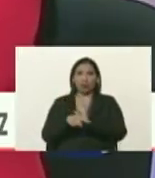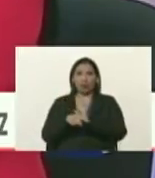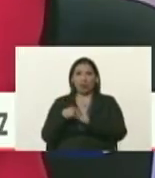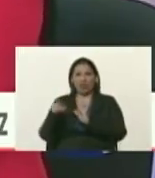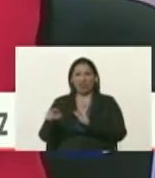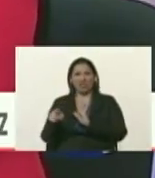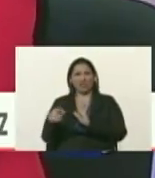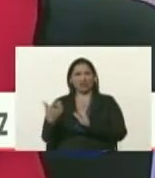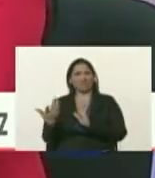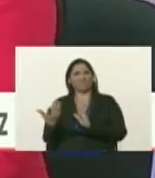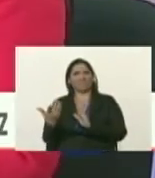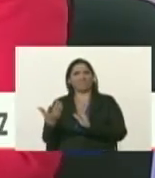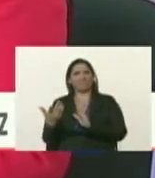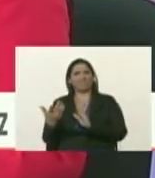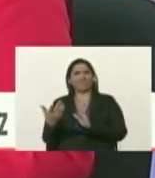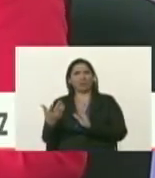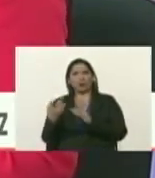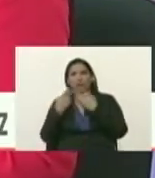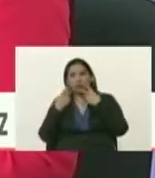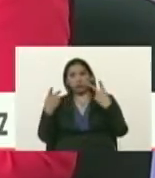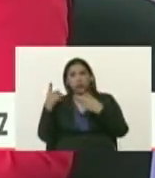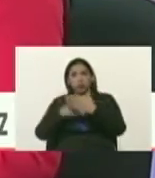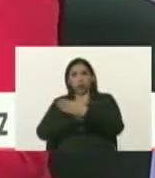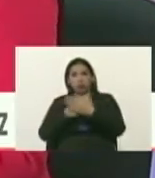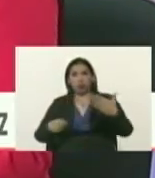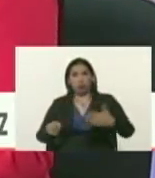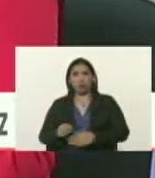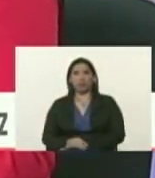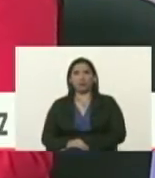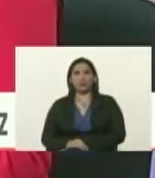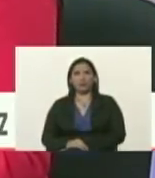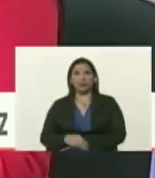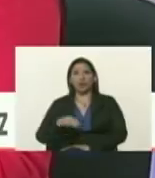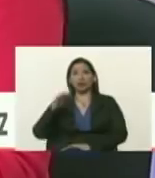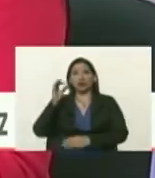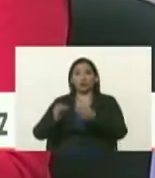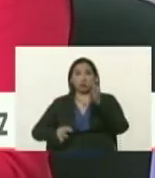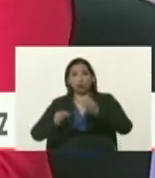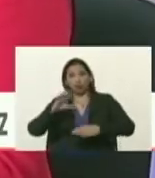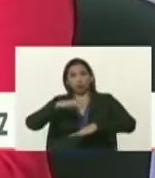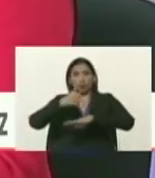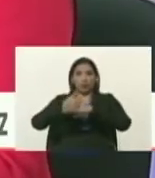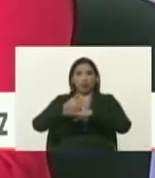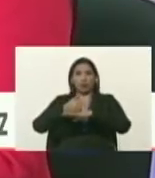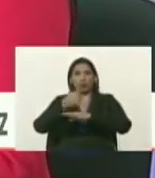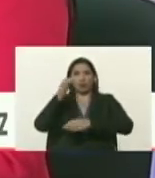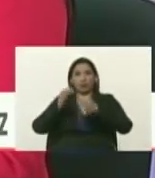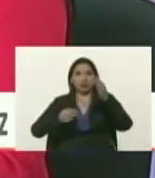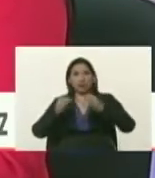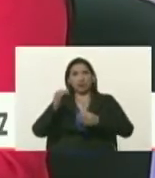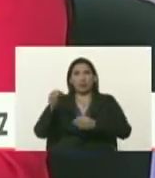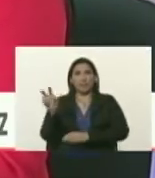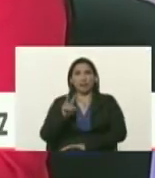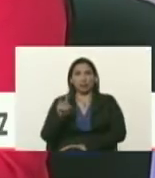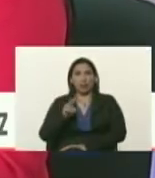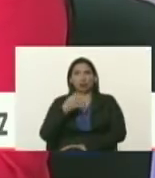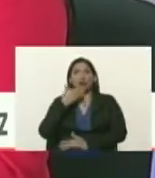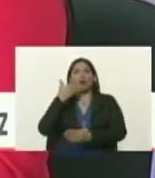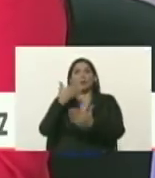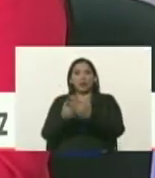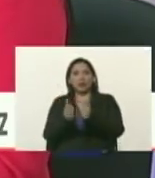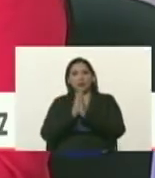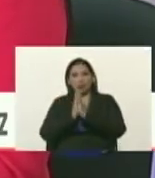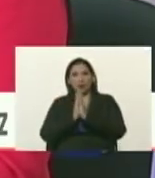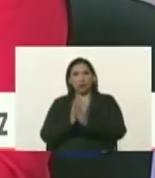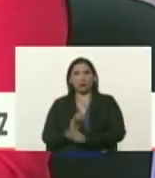y en consecuencia declarado nulo por el Tribunal Supremo de Justicia de Venezuela. Yo voy a pedir, por